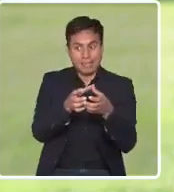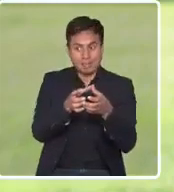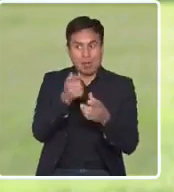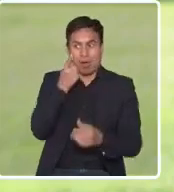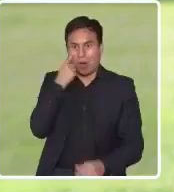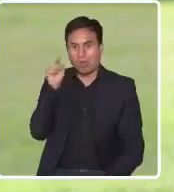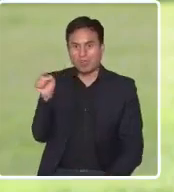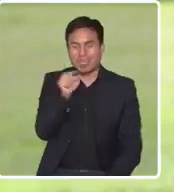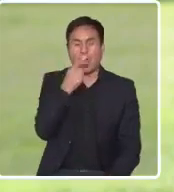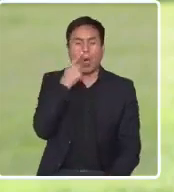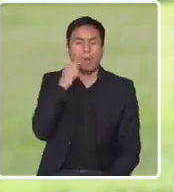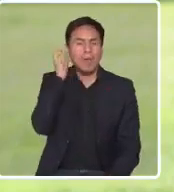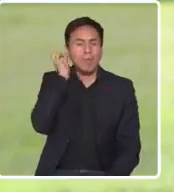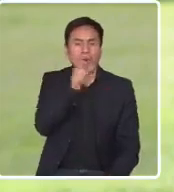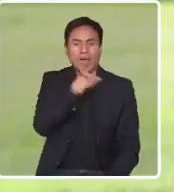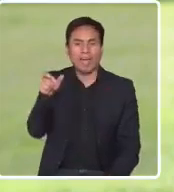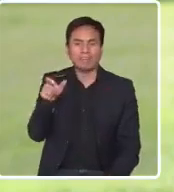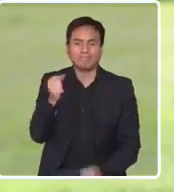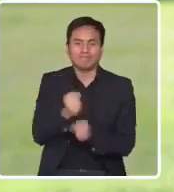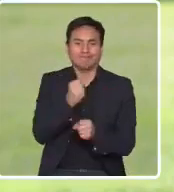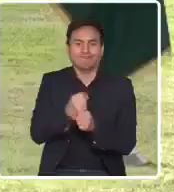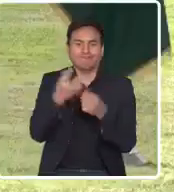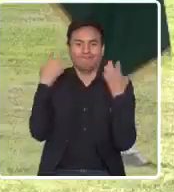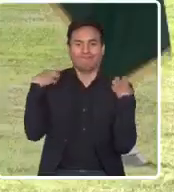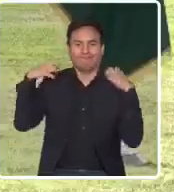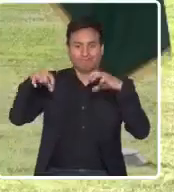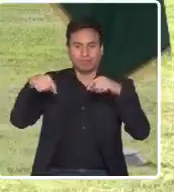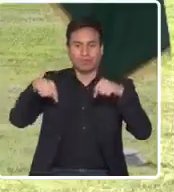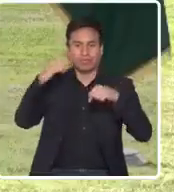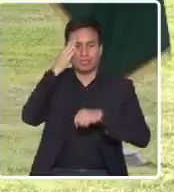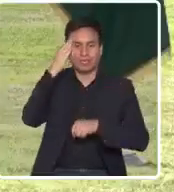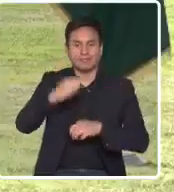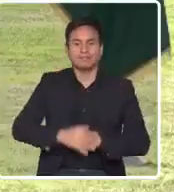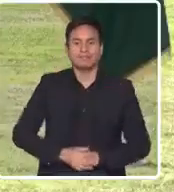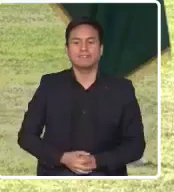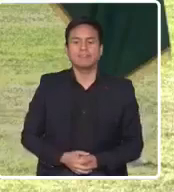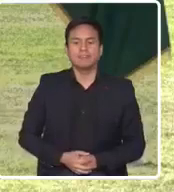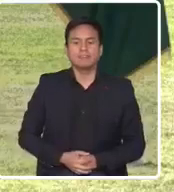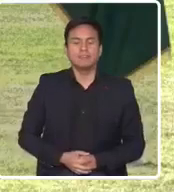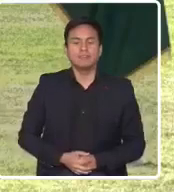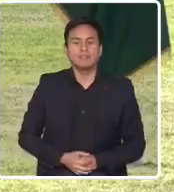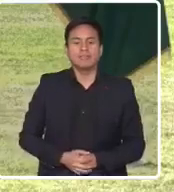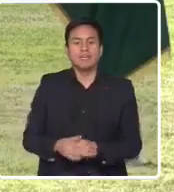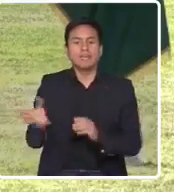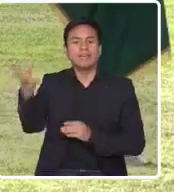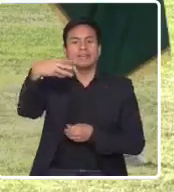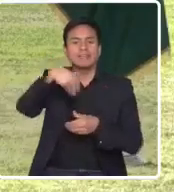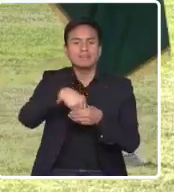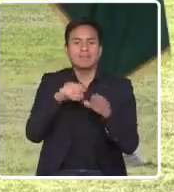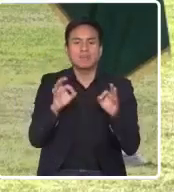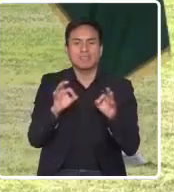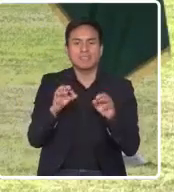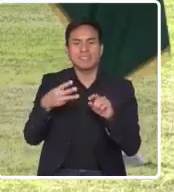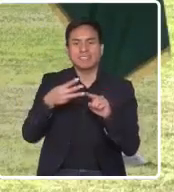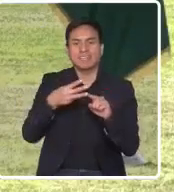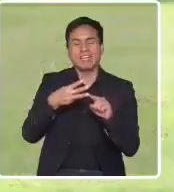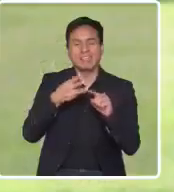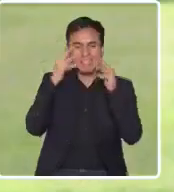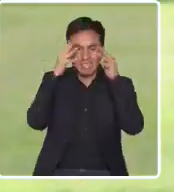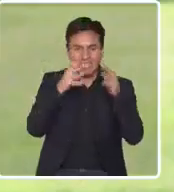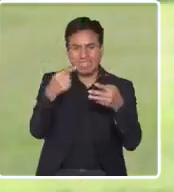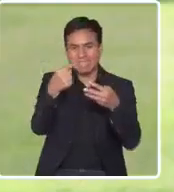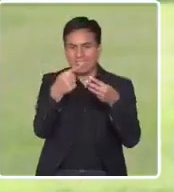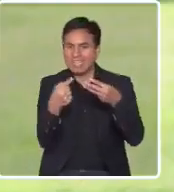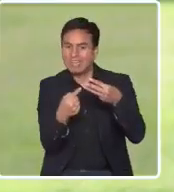estamos conociendo, los hombres y mujeres que van a desarrollar esta tarea, se inserta especialmente en la tercera línea, que